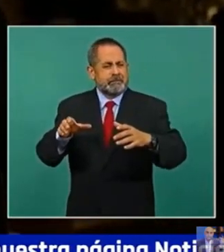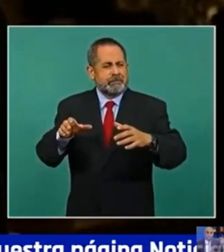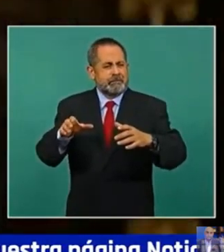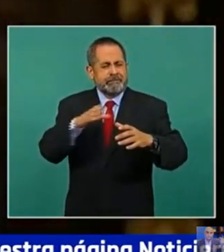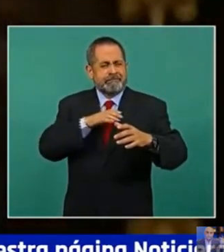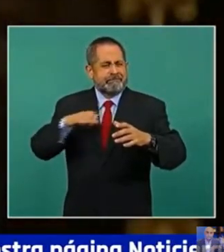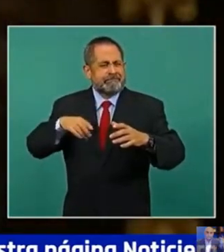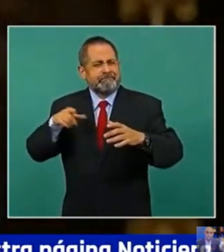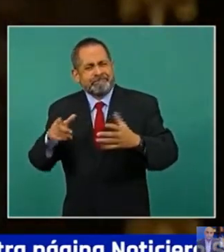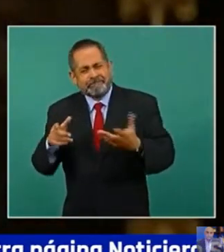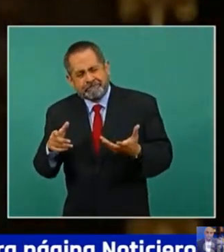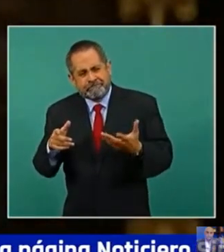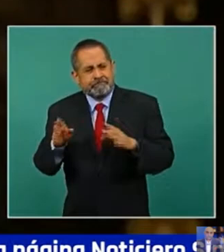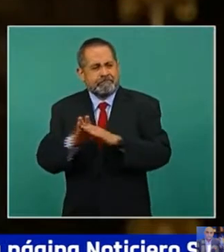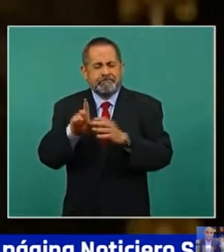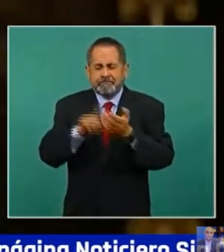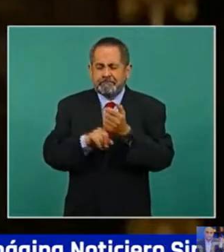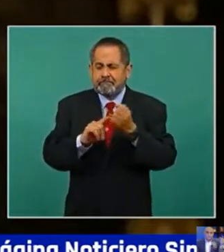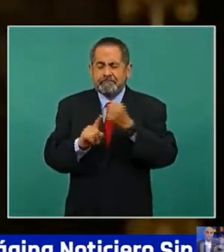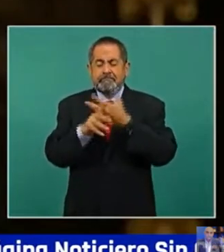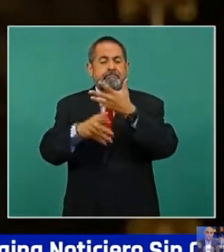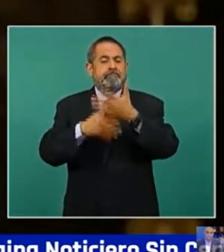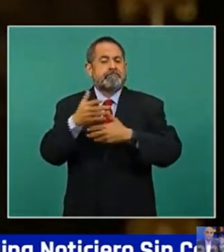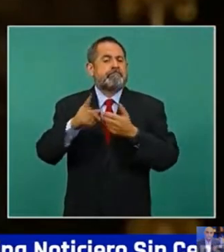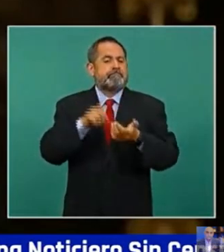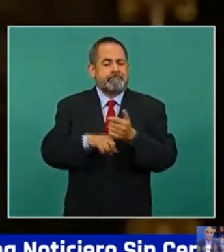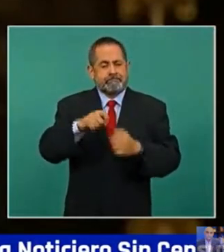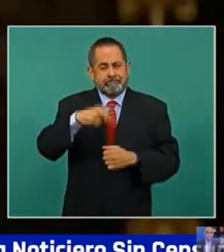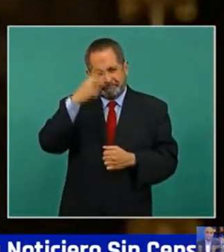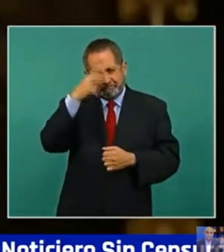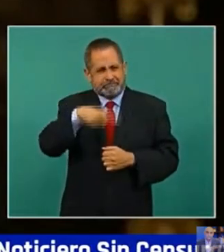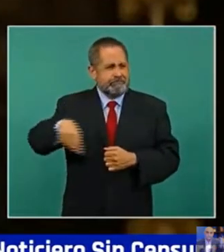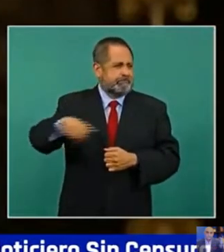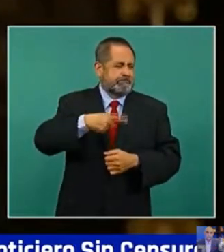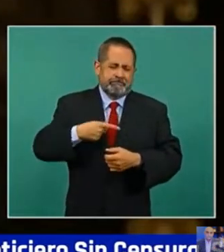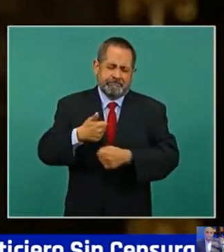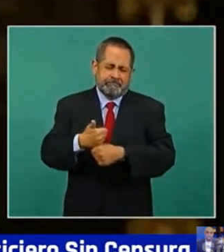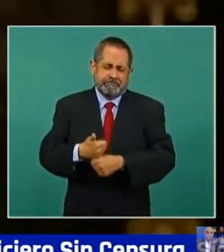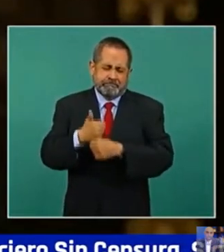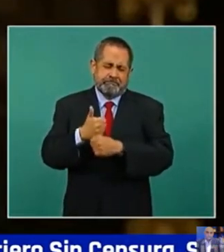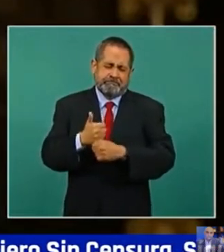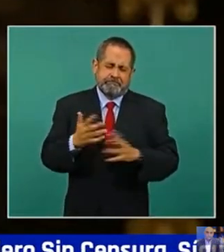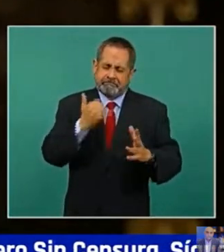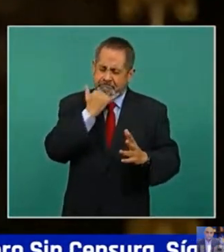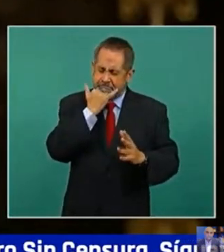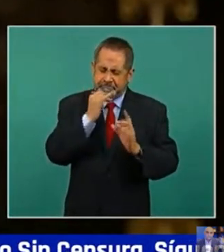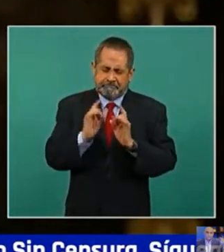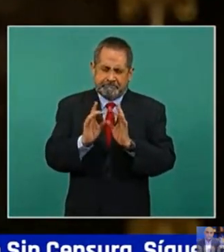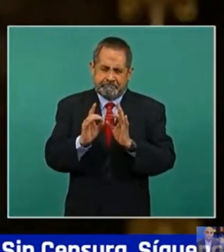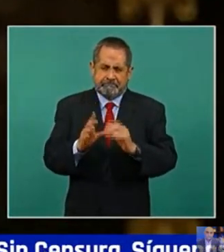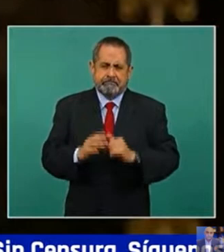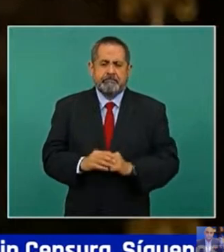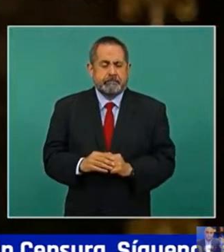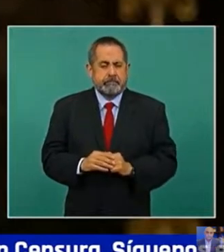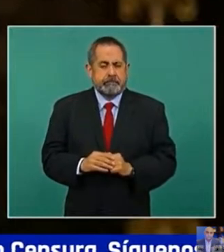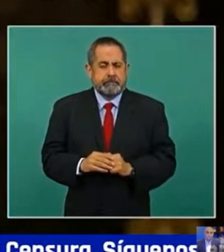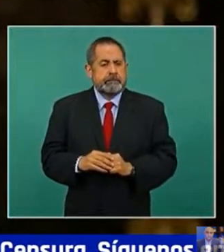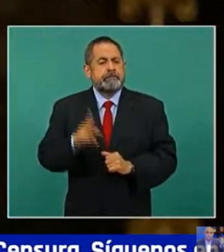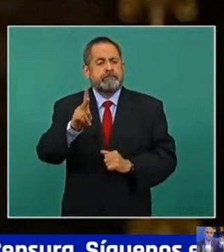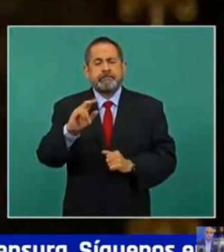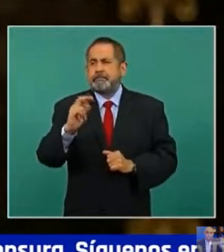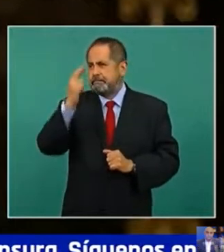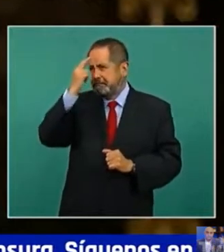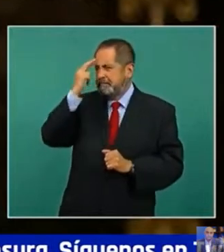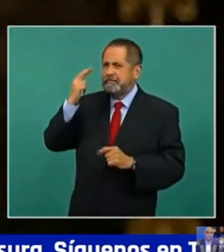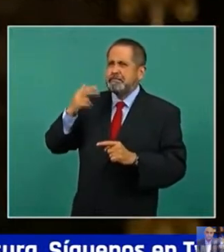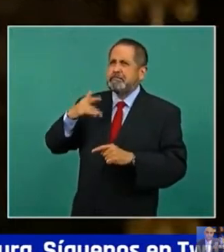mexicano, provocando con ello un profundo sufrimiento. Pero no evocamos los dolores del